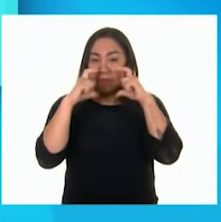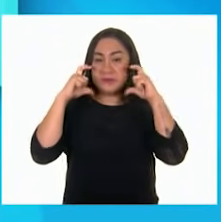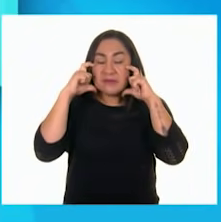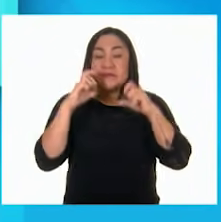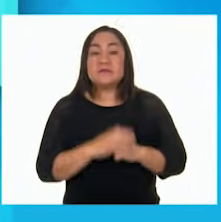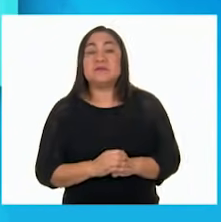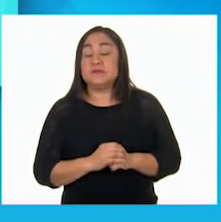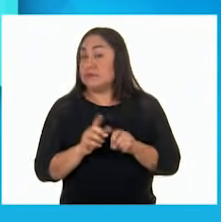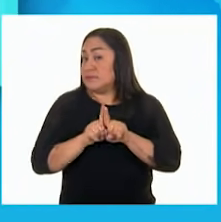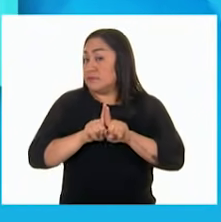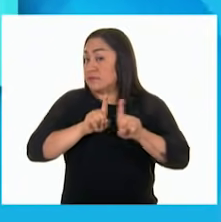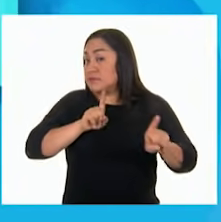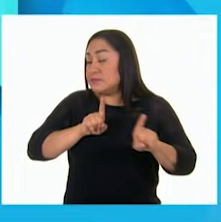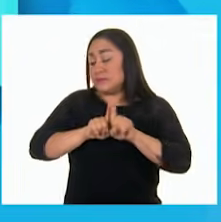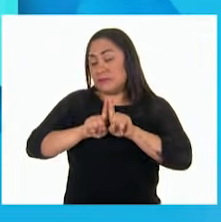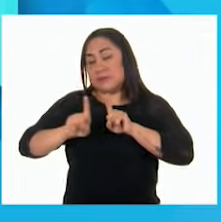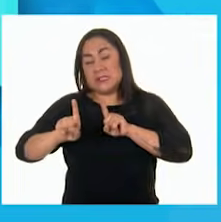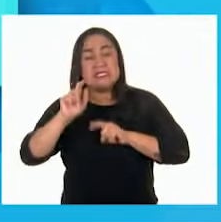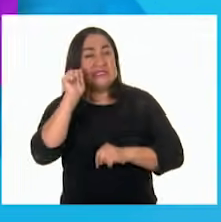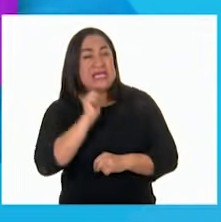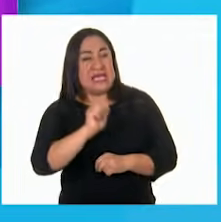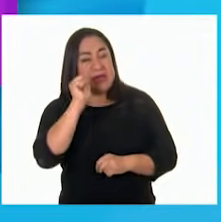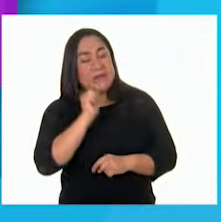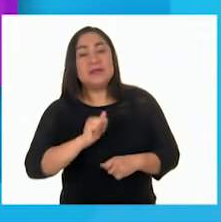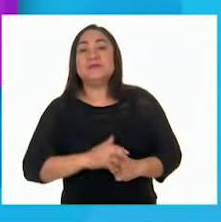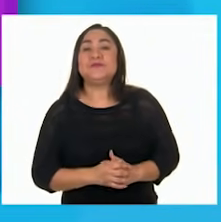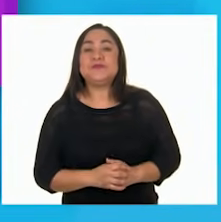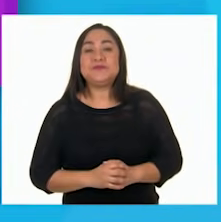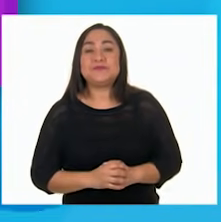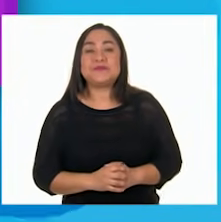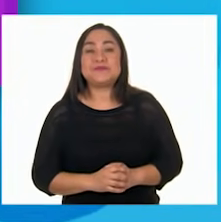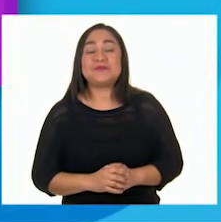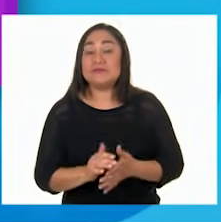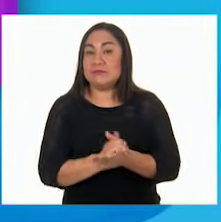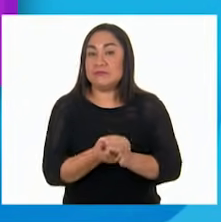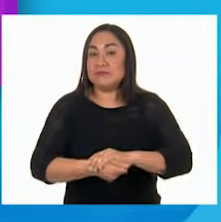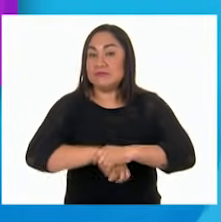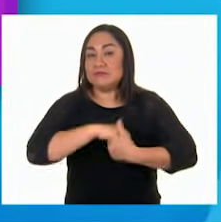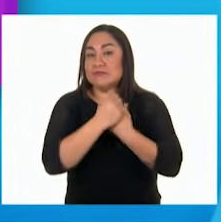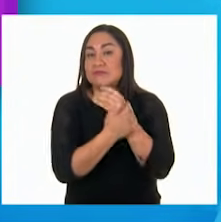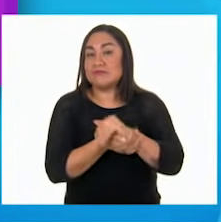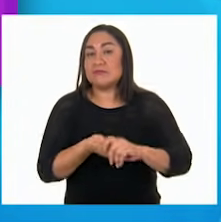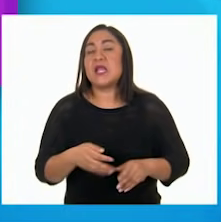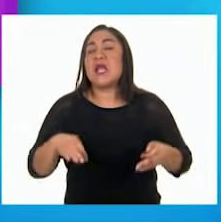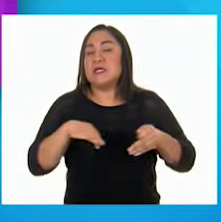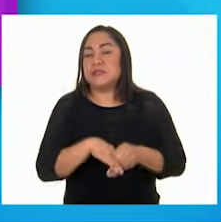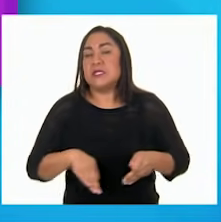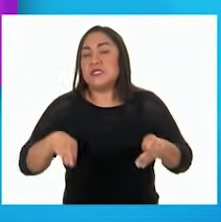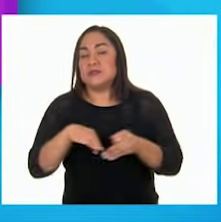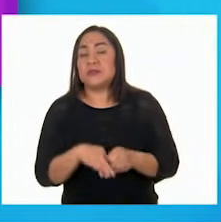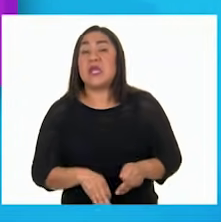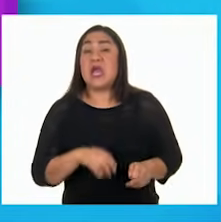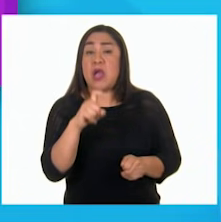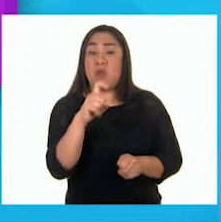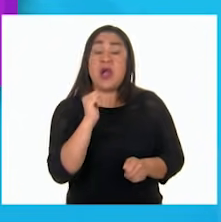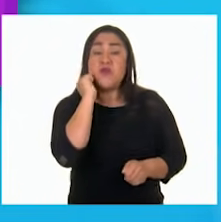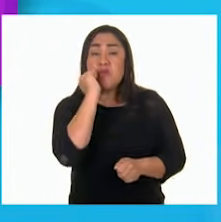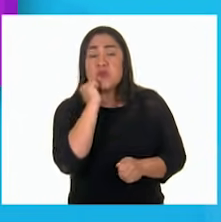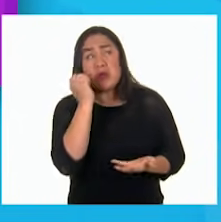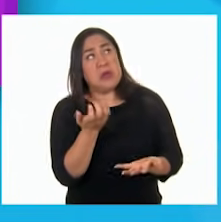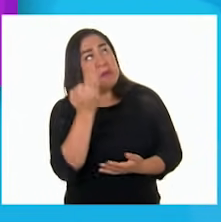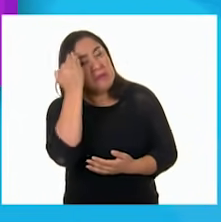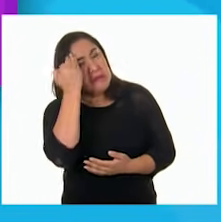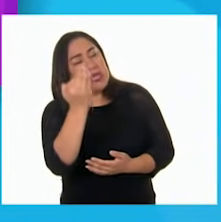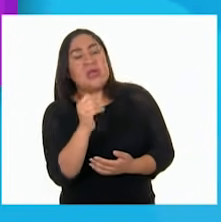una distancia mínima de 1.5 metros entre tú y los demás. Lávate las manos muy seguido con agua y jabón por lo menos